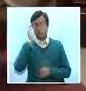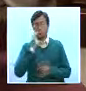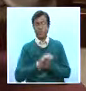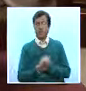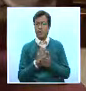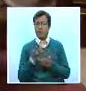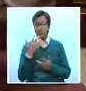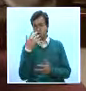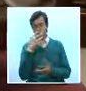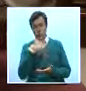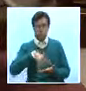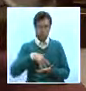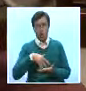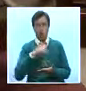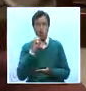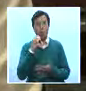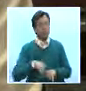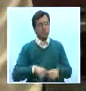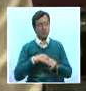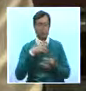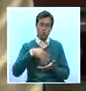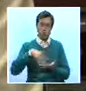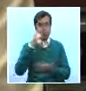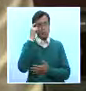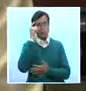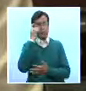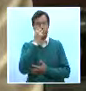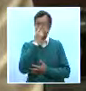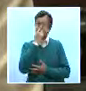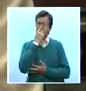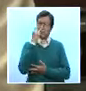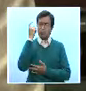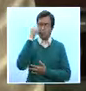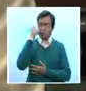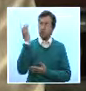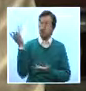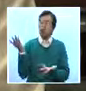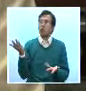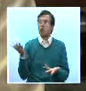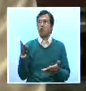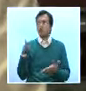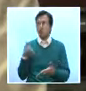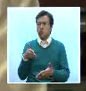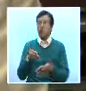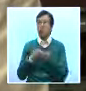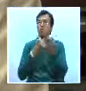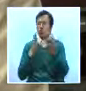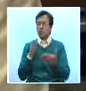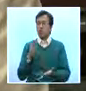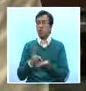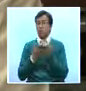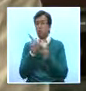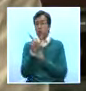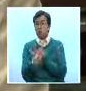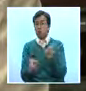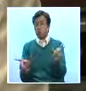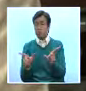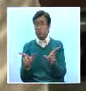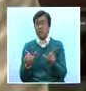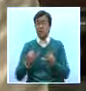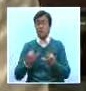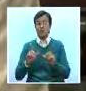absuelven esas dudas o seguimos pensando que este es un impuesto que ataca de manera significativa al bolsillo de la clase